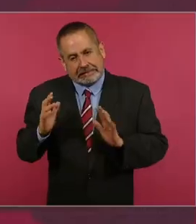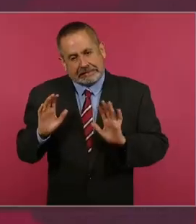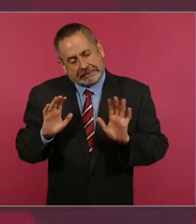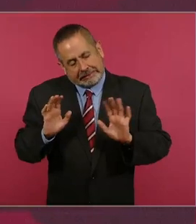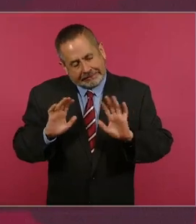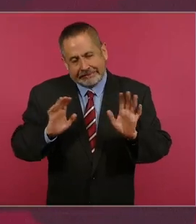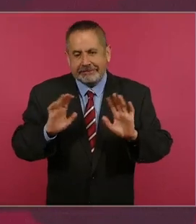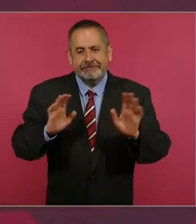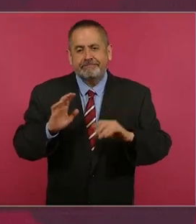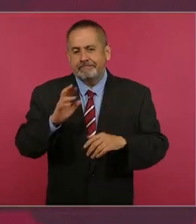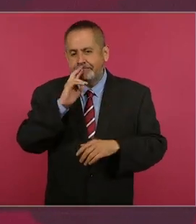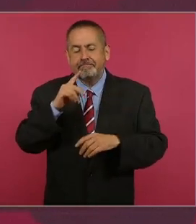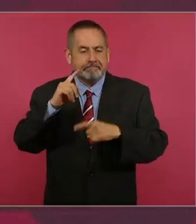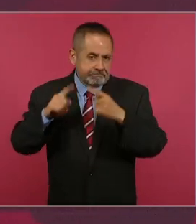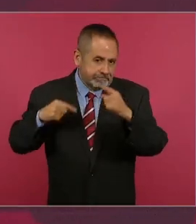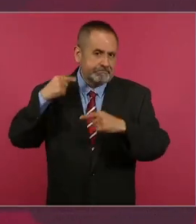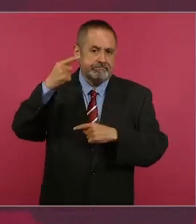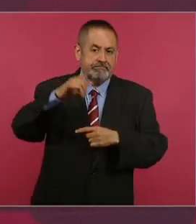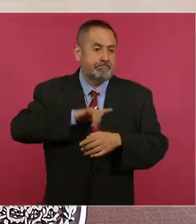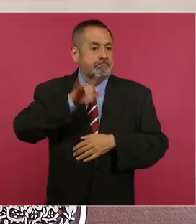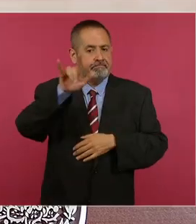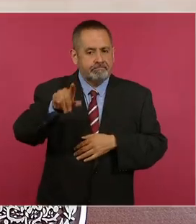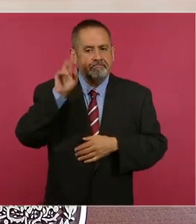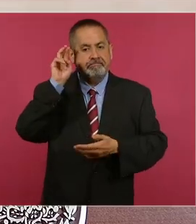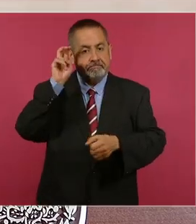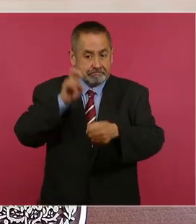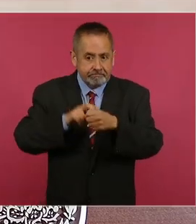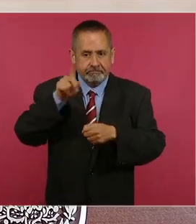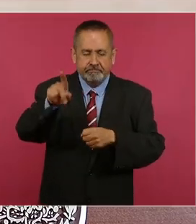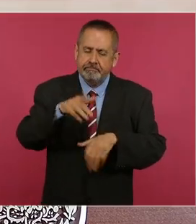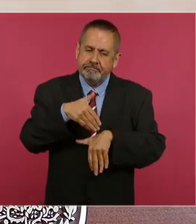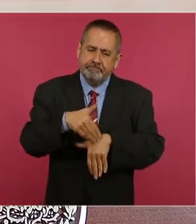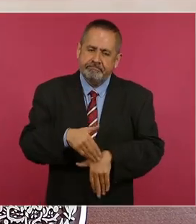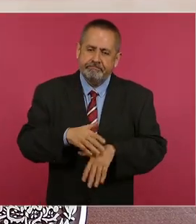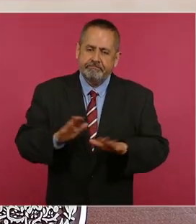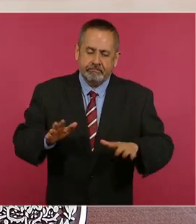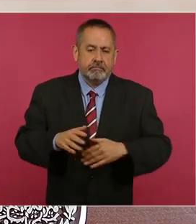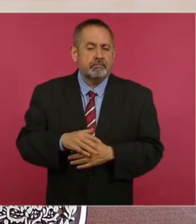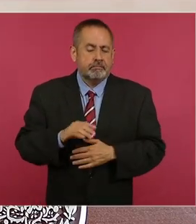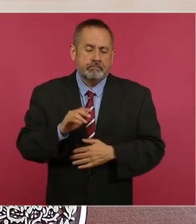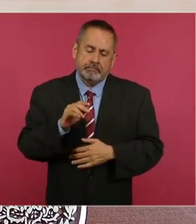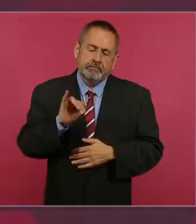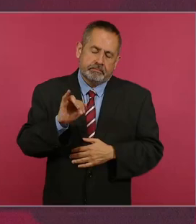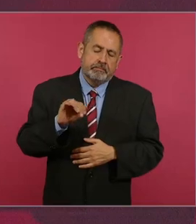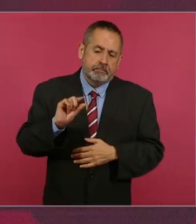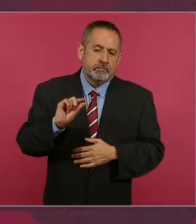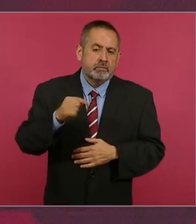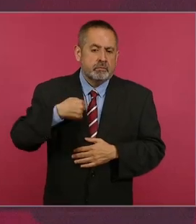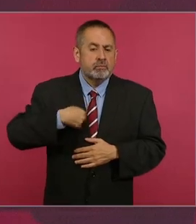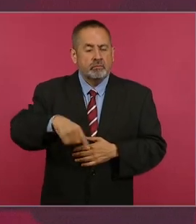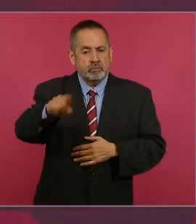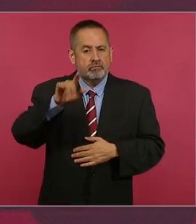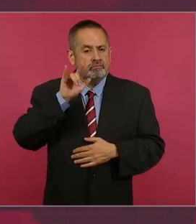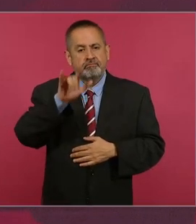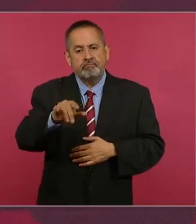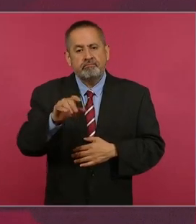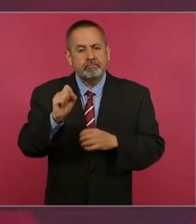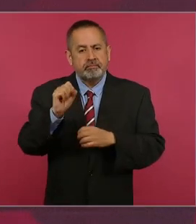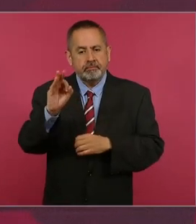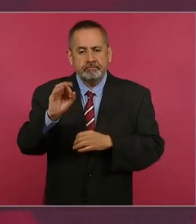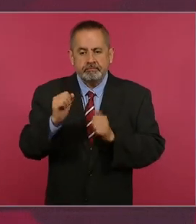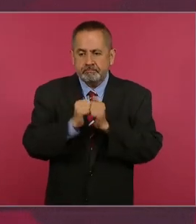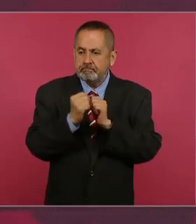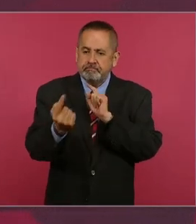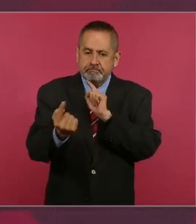allá, pues ya es otra cosa, ¿no? Pero sí voy a tener una